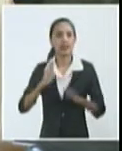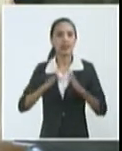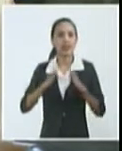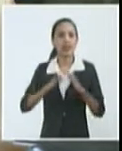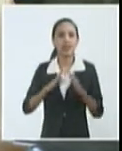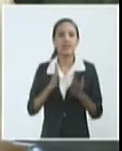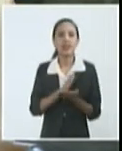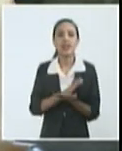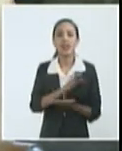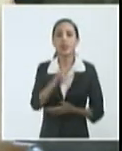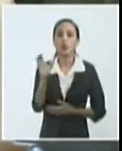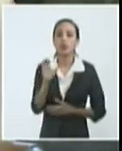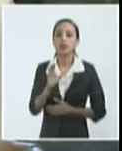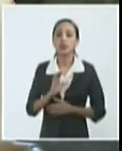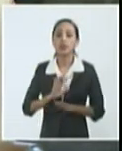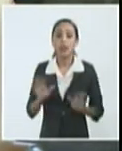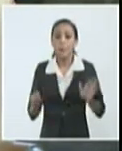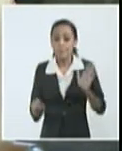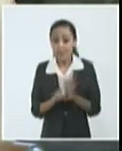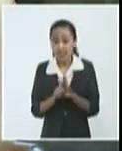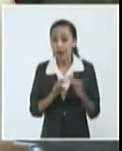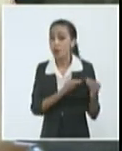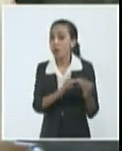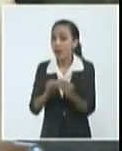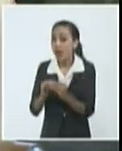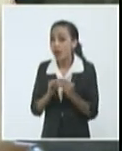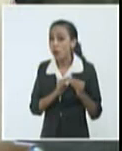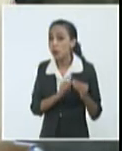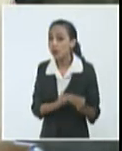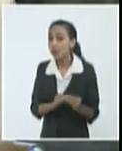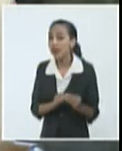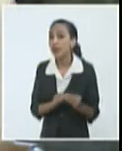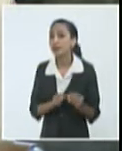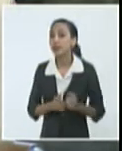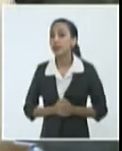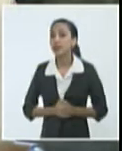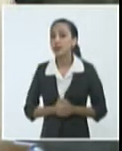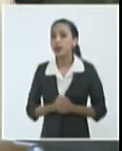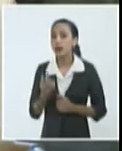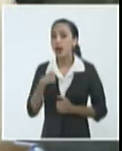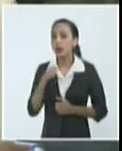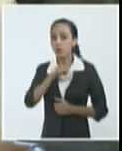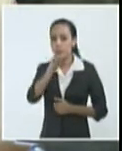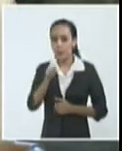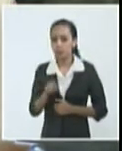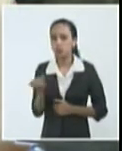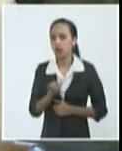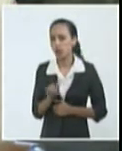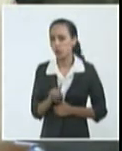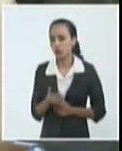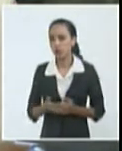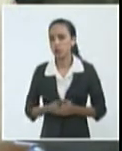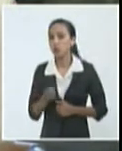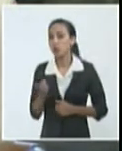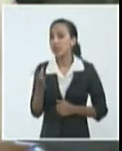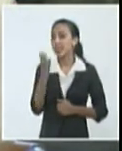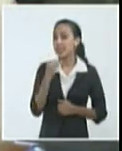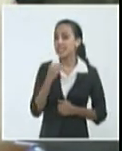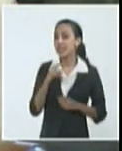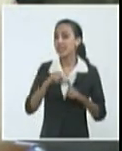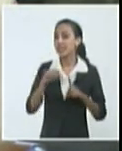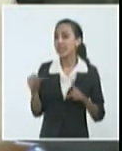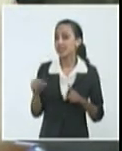que muchas ya comenzaron en las comunidades. Y hay una pregunta también, usted mencionaba el tema del